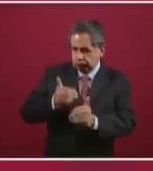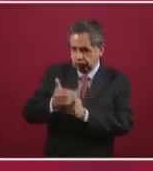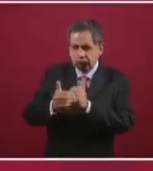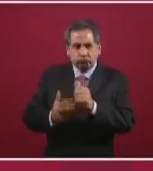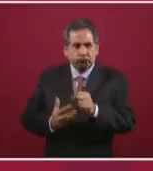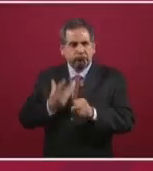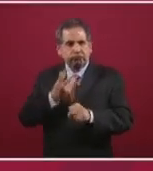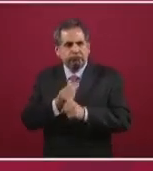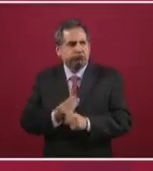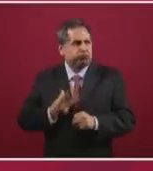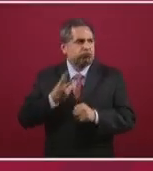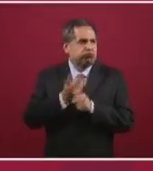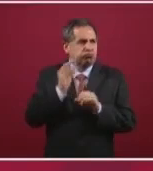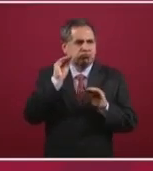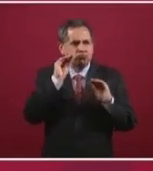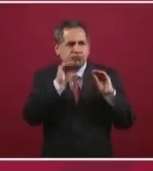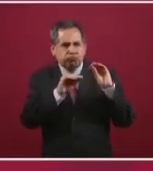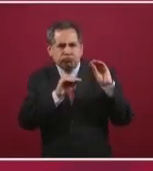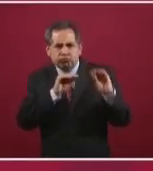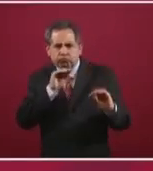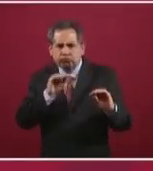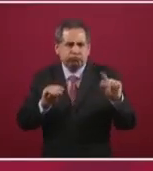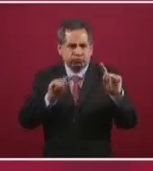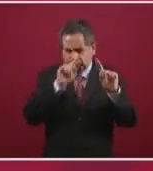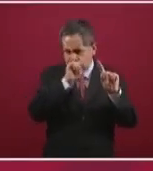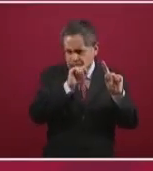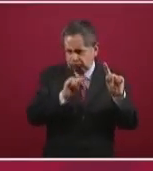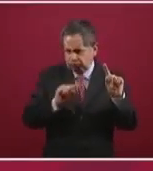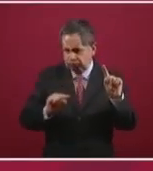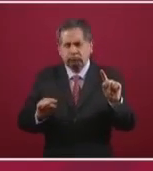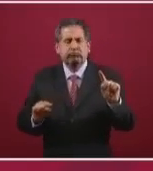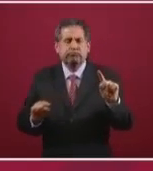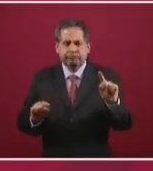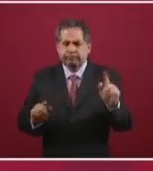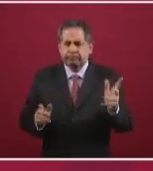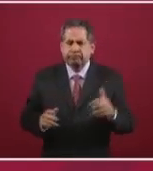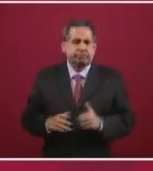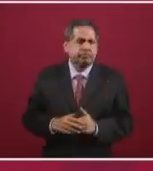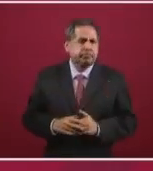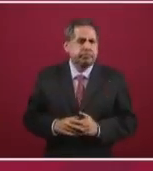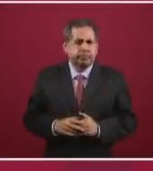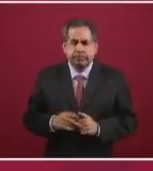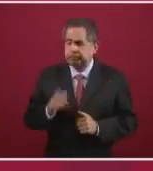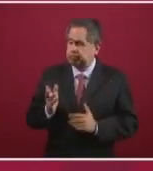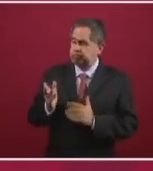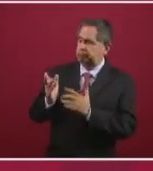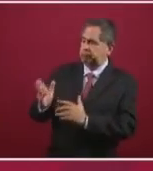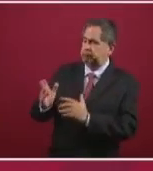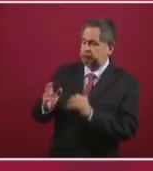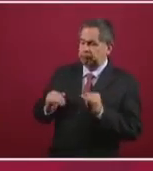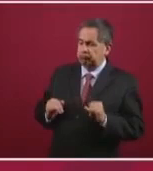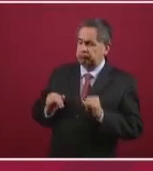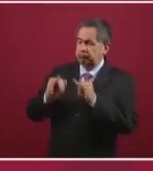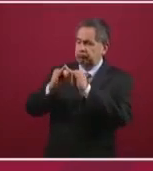construcción de una institución